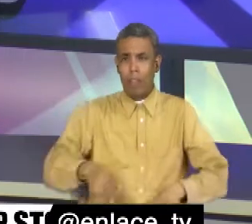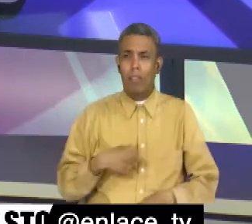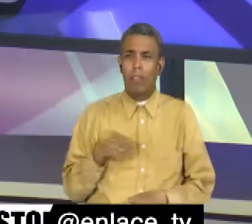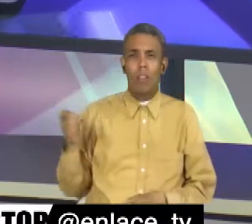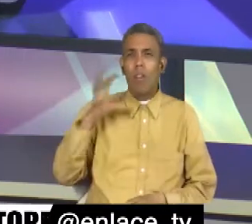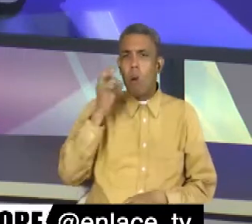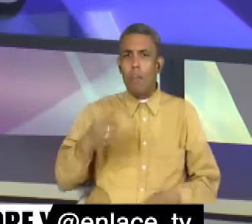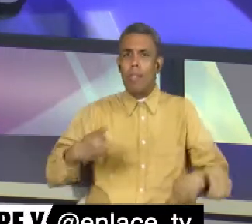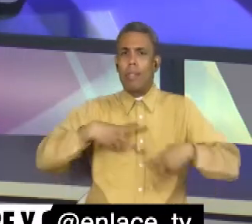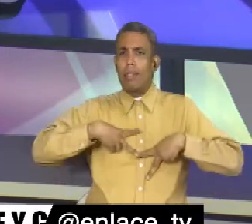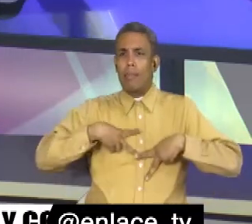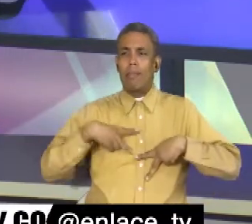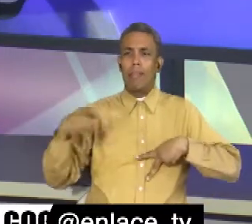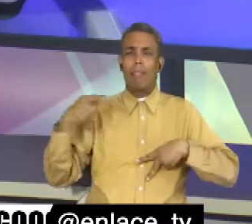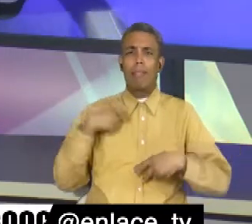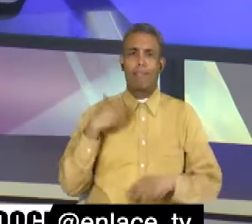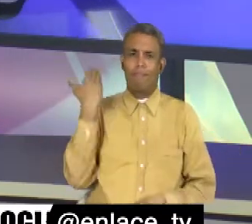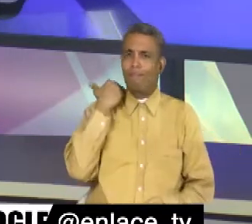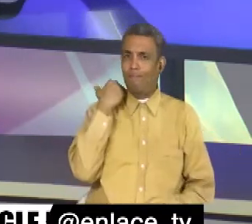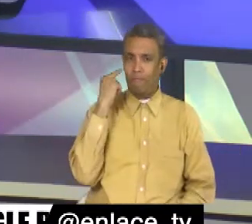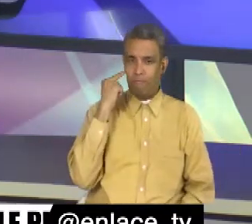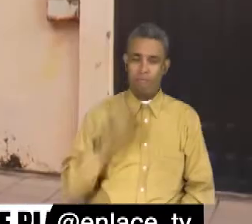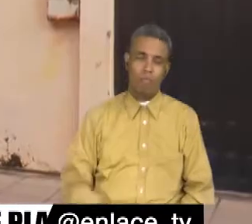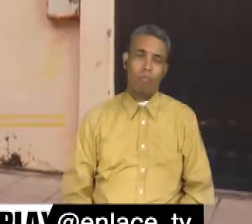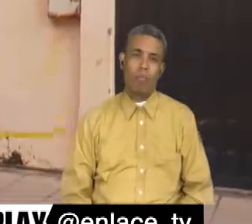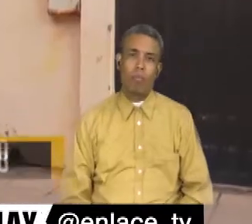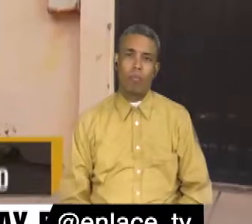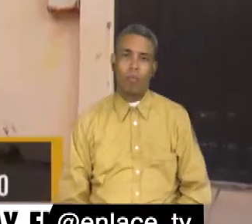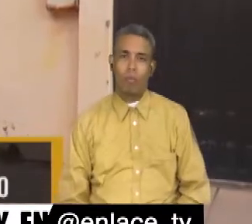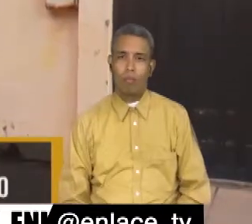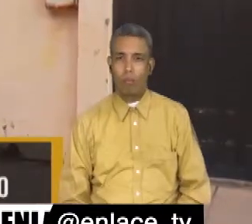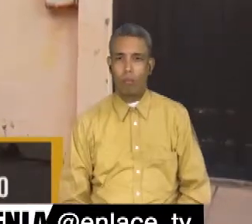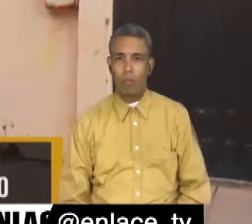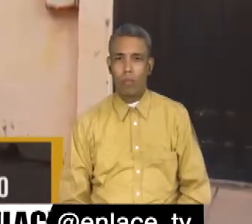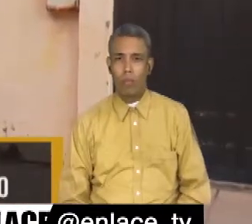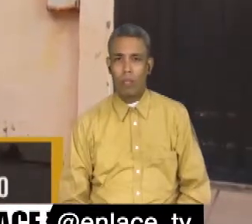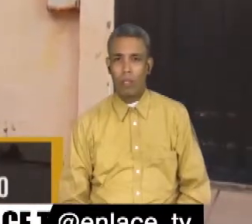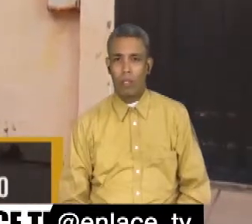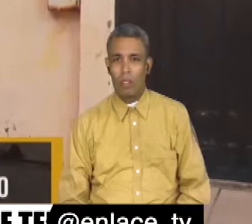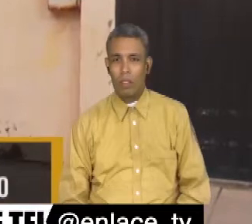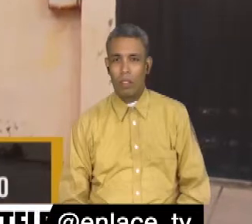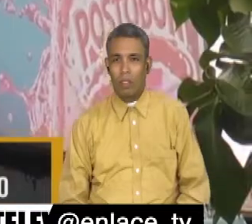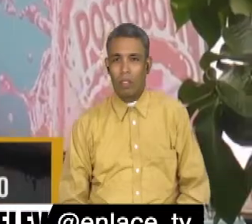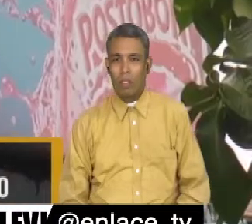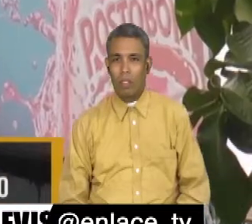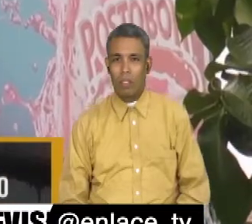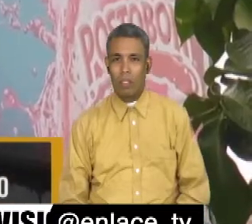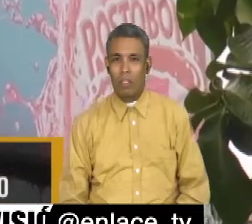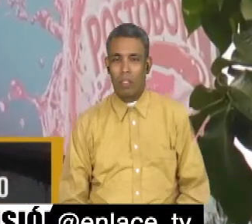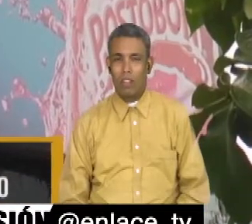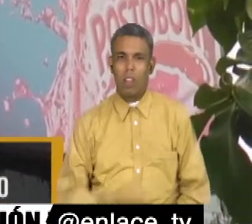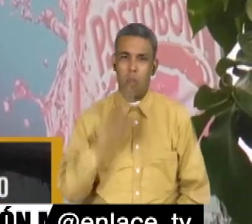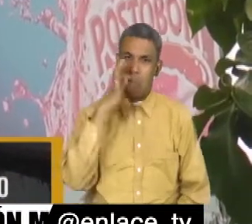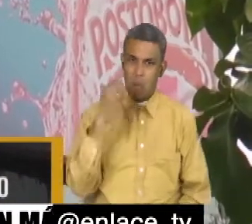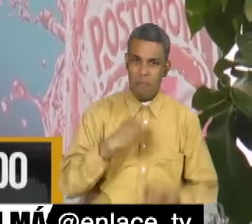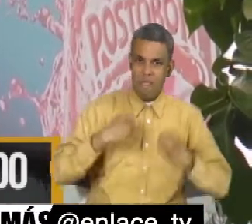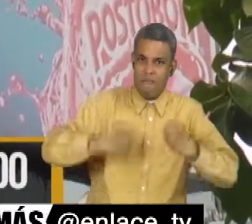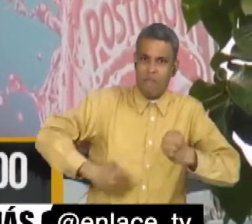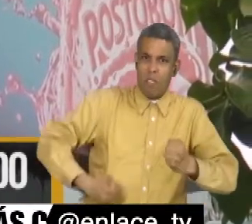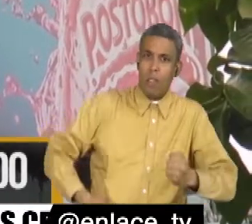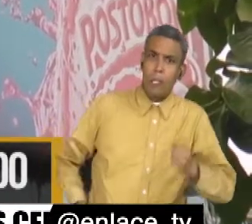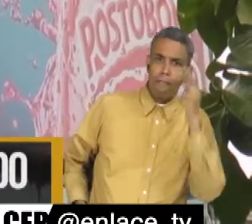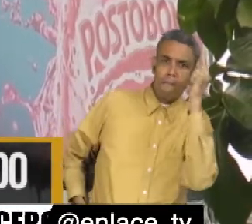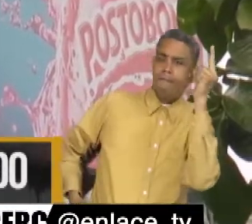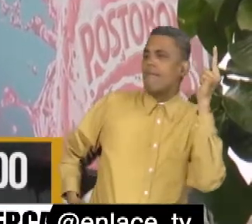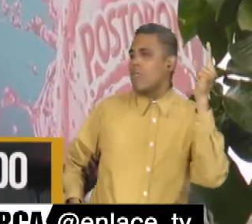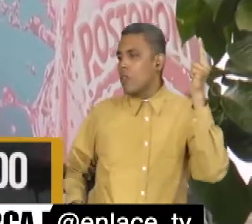fue amordazado por los delincuentes. Hasta este restaurante ubicado en pleno comercio de la ciudad habrían llegado hombres fuertemente armados para robar al